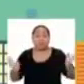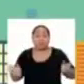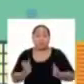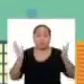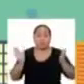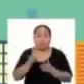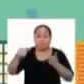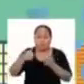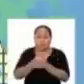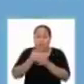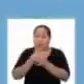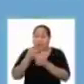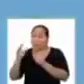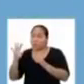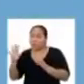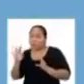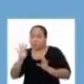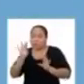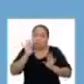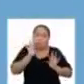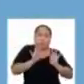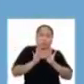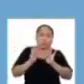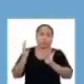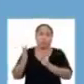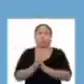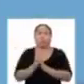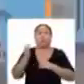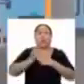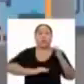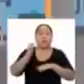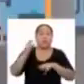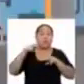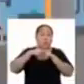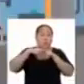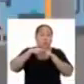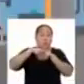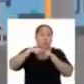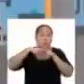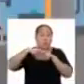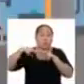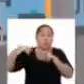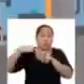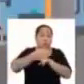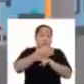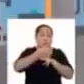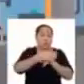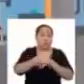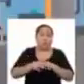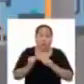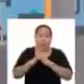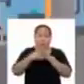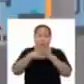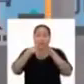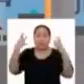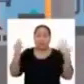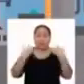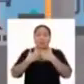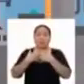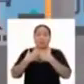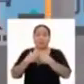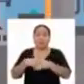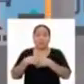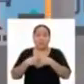gran cantidad de migrantes. Se construyó el ferrocarril y sobre todo crecieron las industrias, lo que cuadruplicó las exportaciones